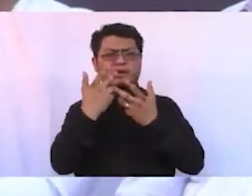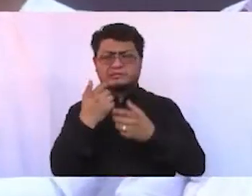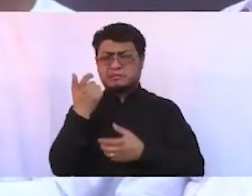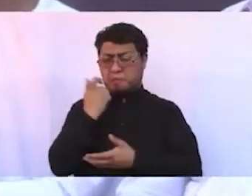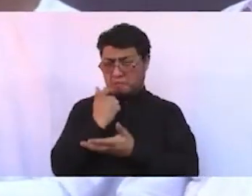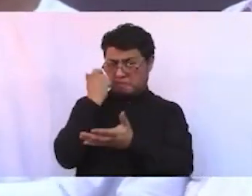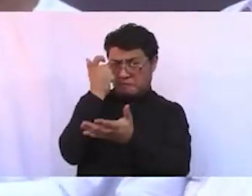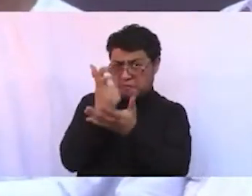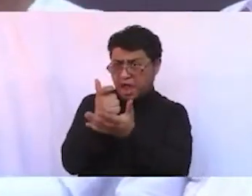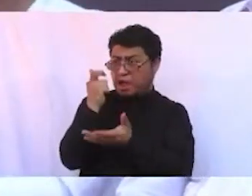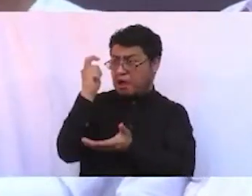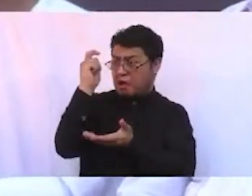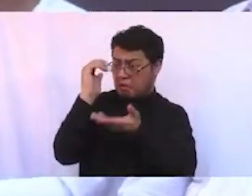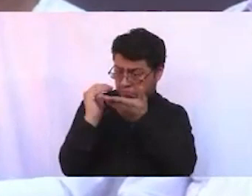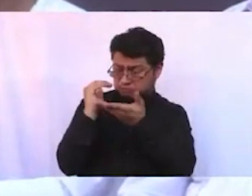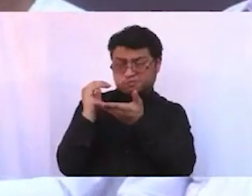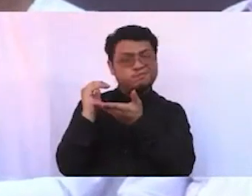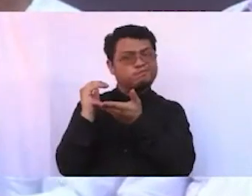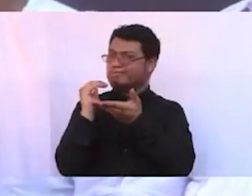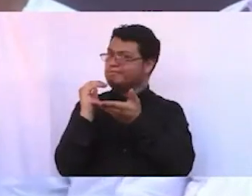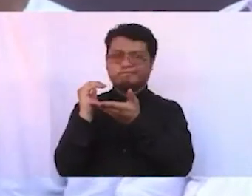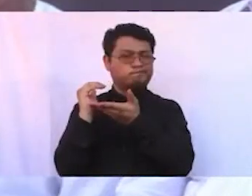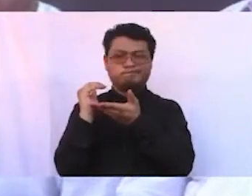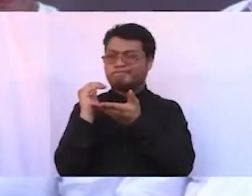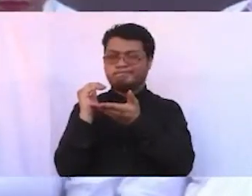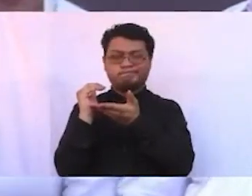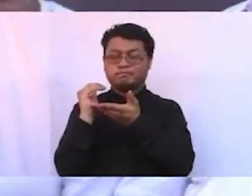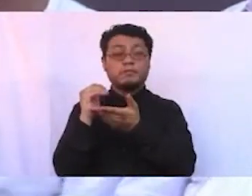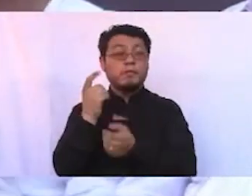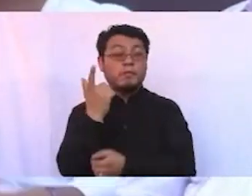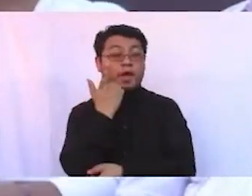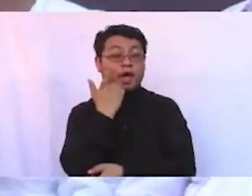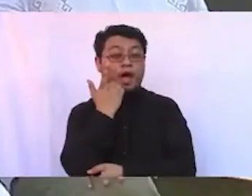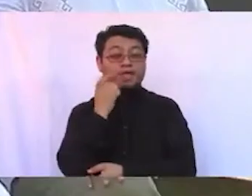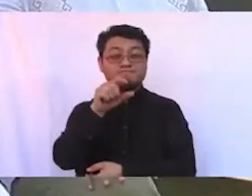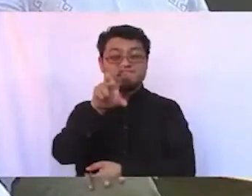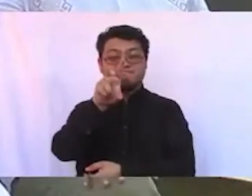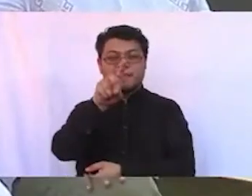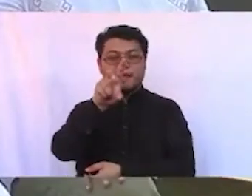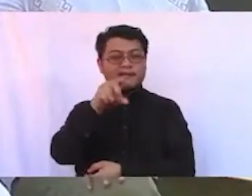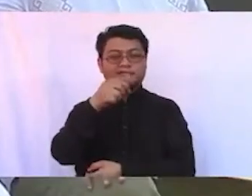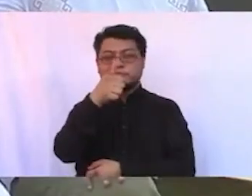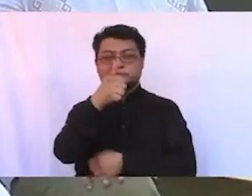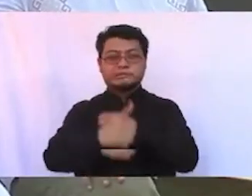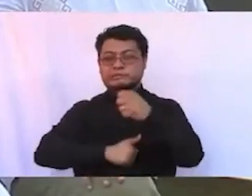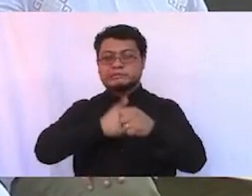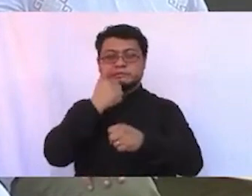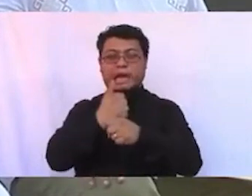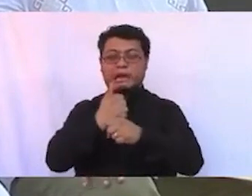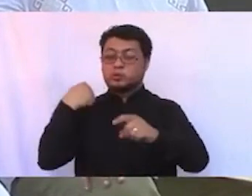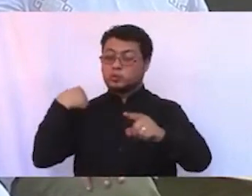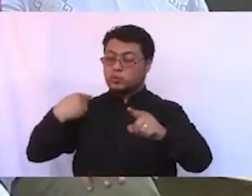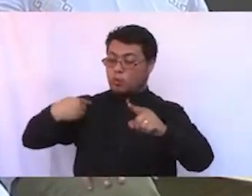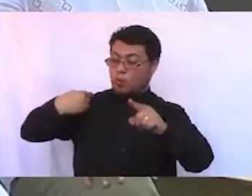en México fíjense 36 años de malos gobiernos 36